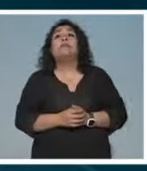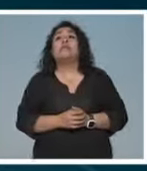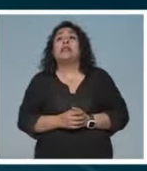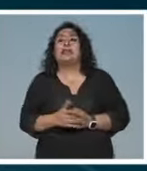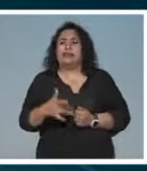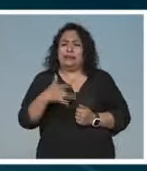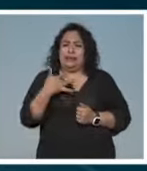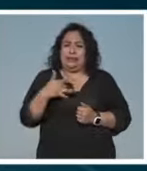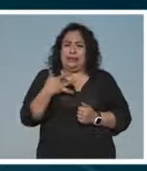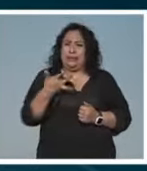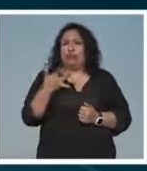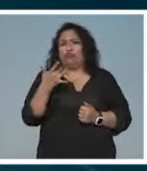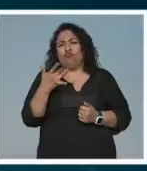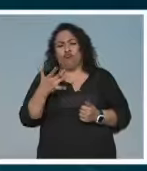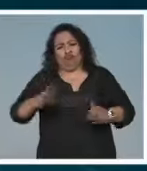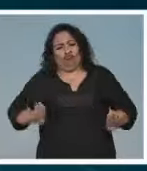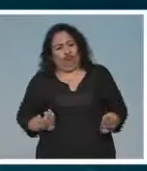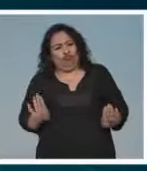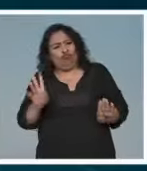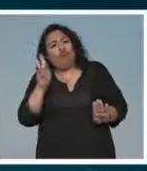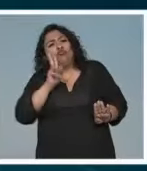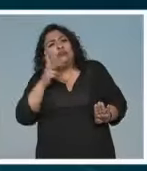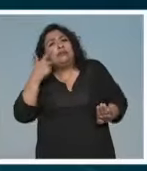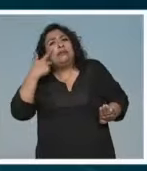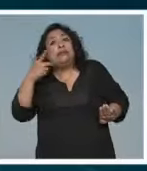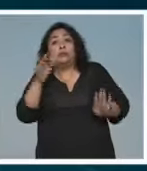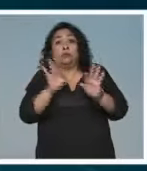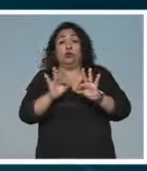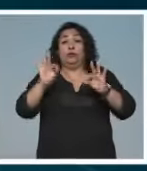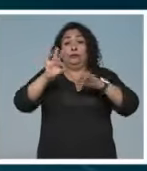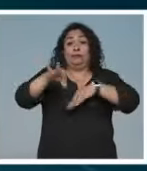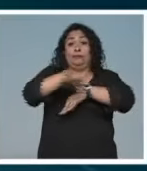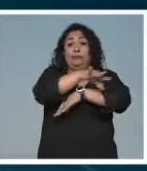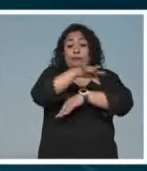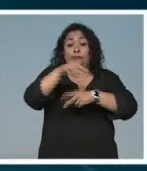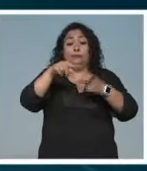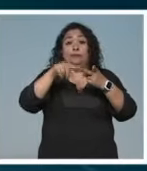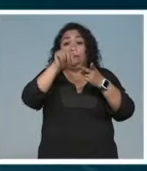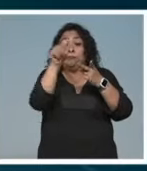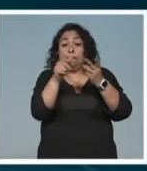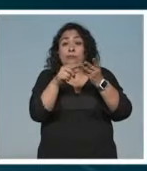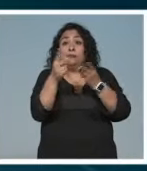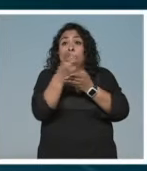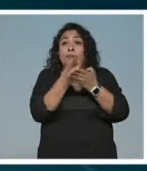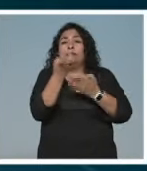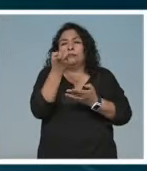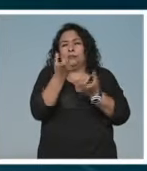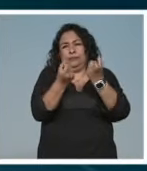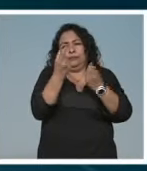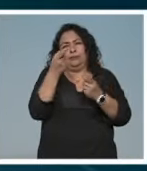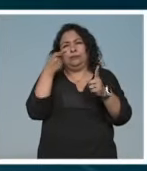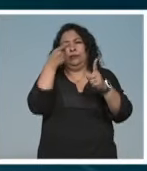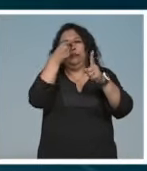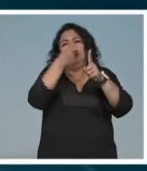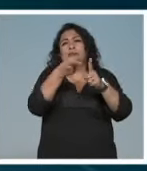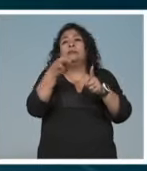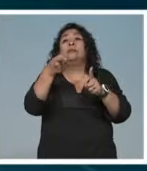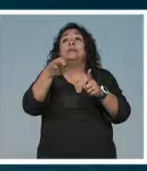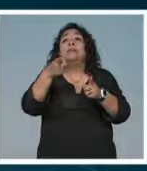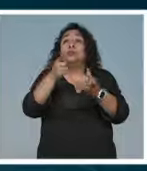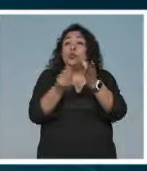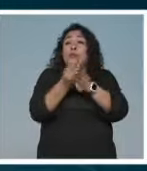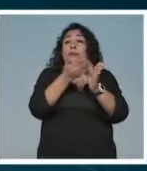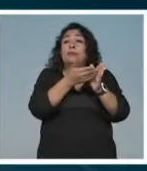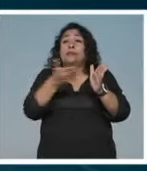Motivar su carácter experimental y destacar la importancia de la arquitectura, el arte y el diseño son algunos de los propósitos que tiene en su